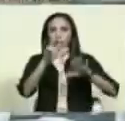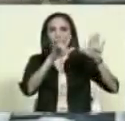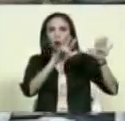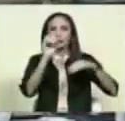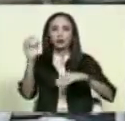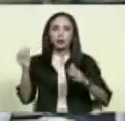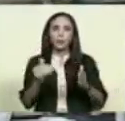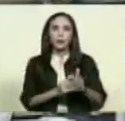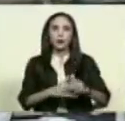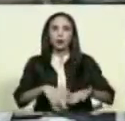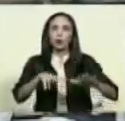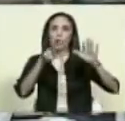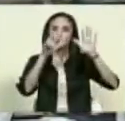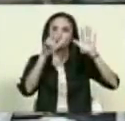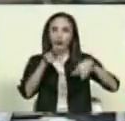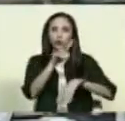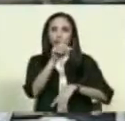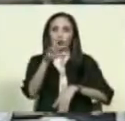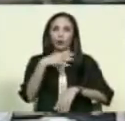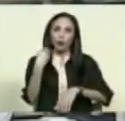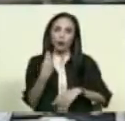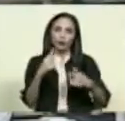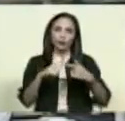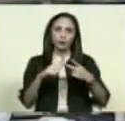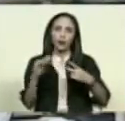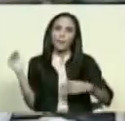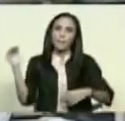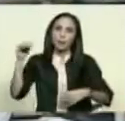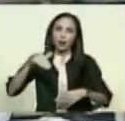80.821 jóvenes. En Miranda,